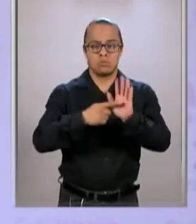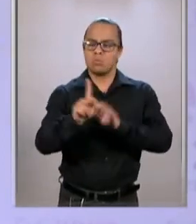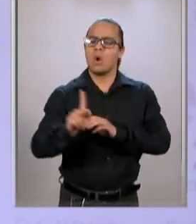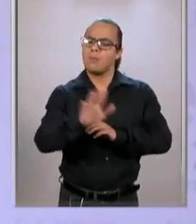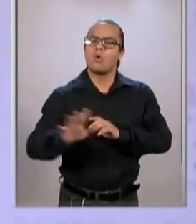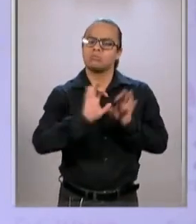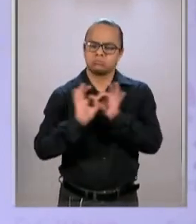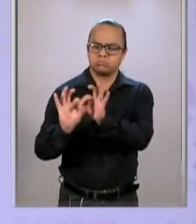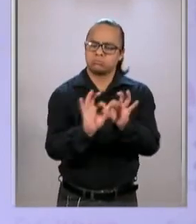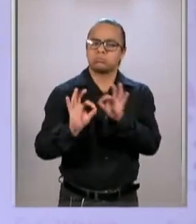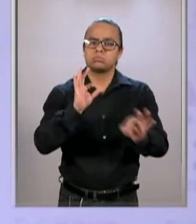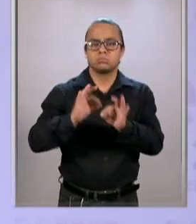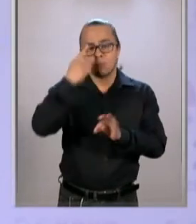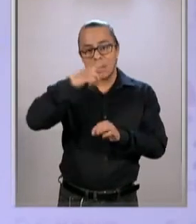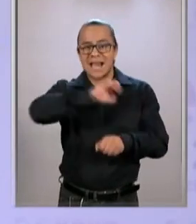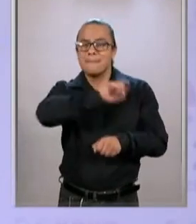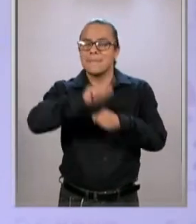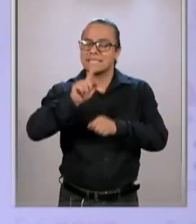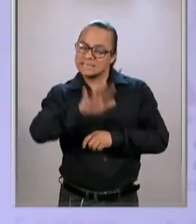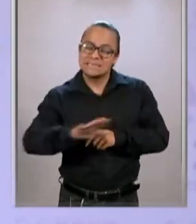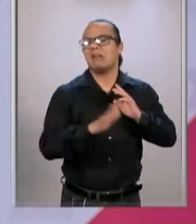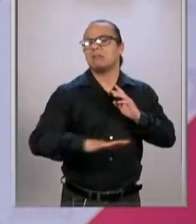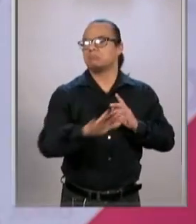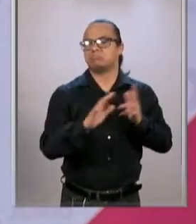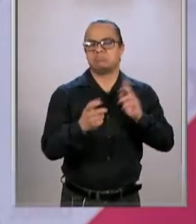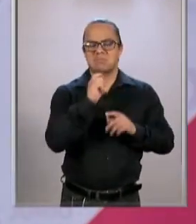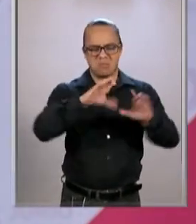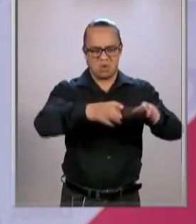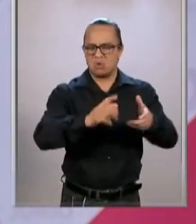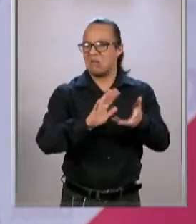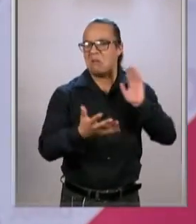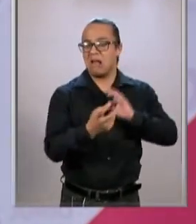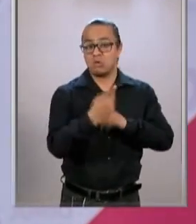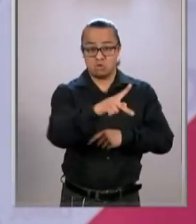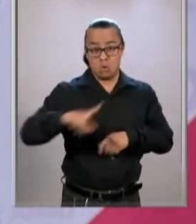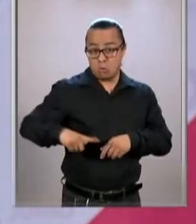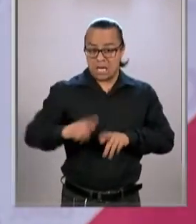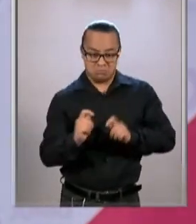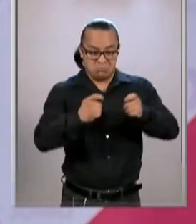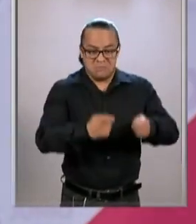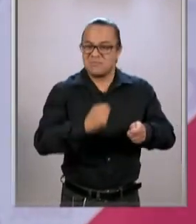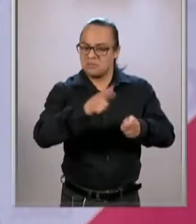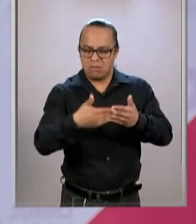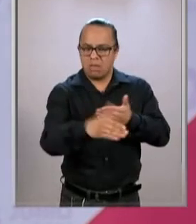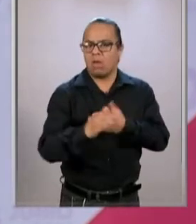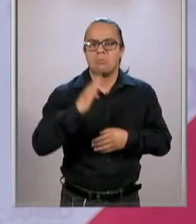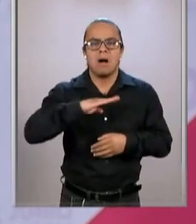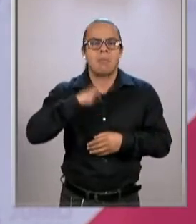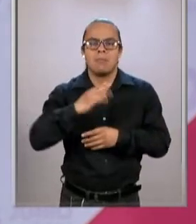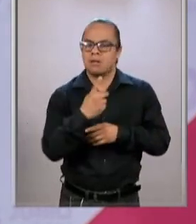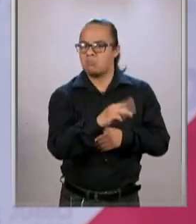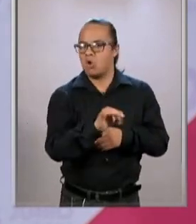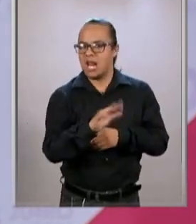para el pueblo, especialmente para quienes más lo necesitan. Donde gobiernan, siempre han entregado malos resultados.